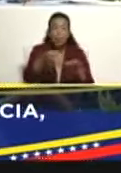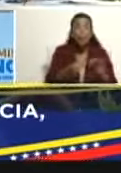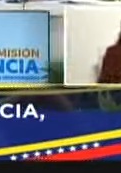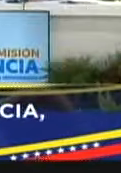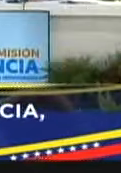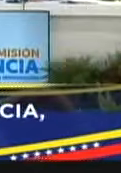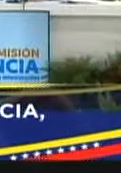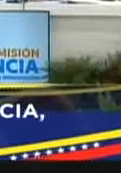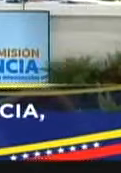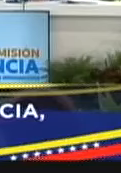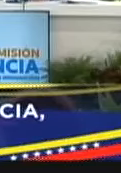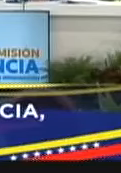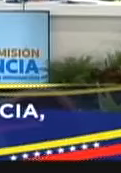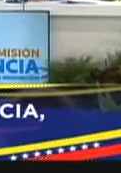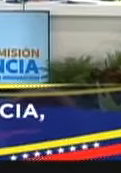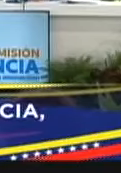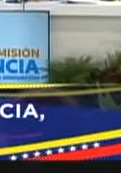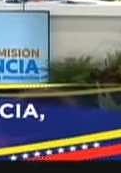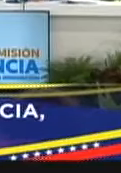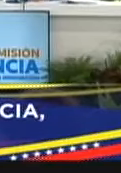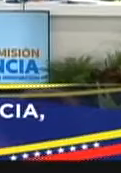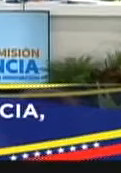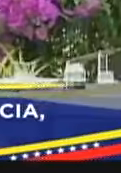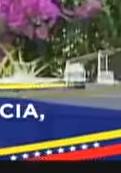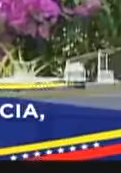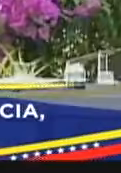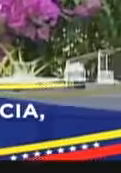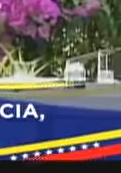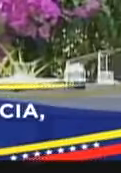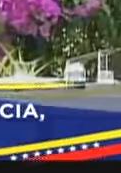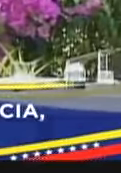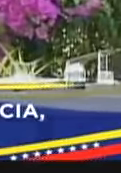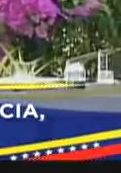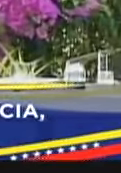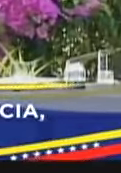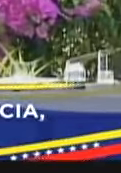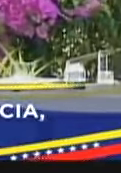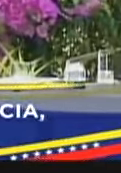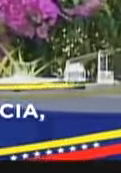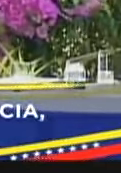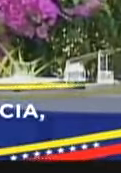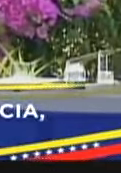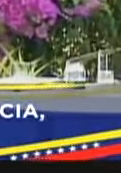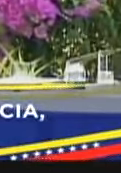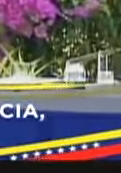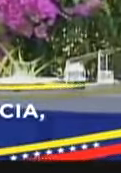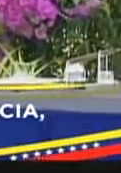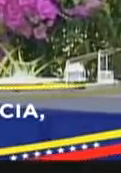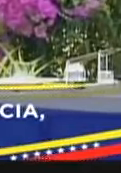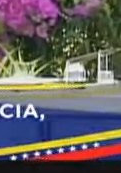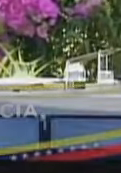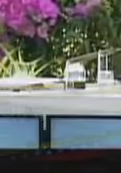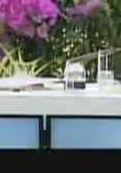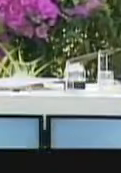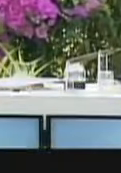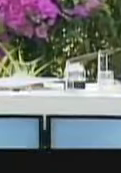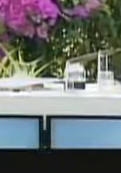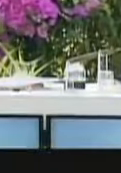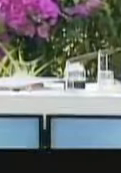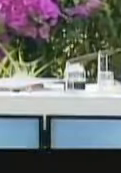crear redes sociales de alta tecnología, de alta calidad, las mejores del